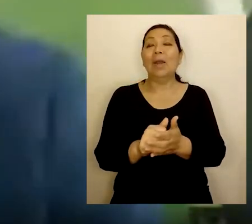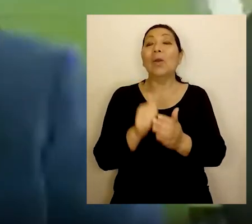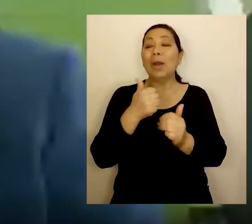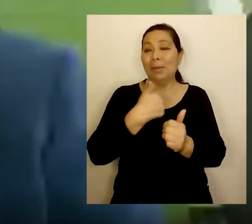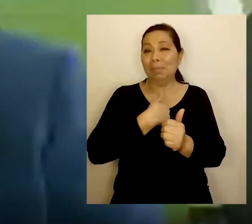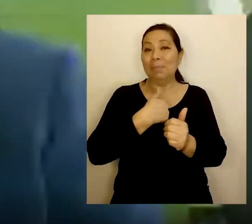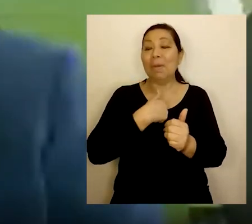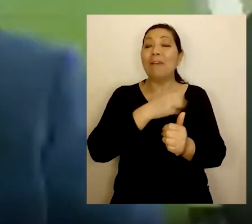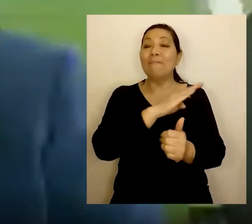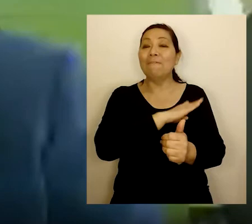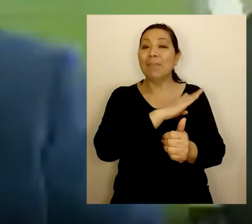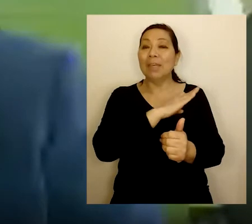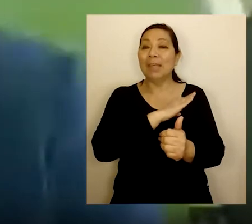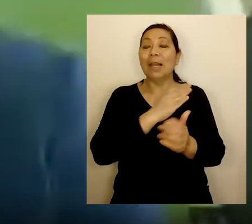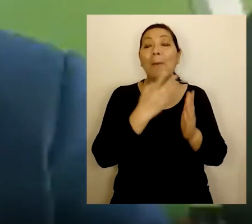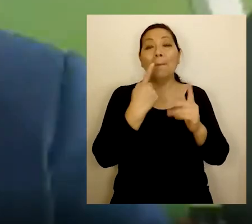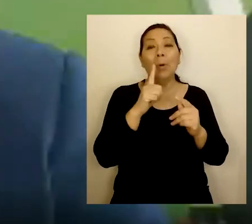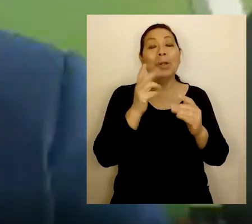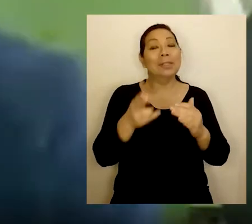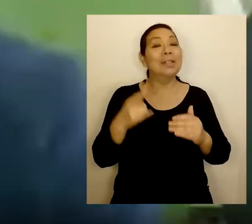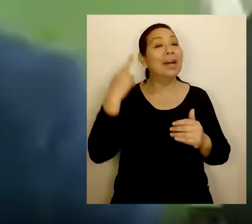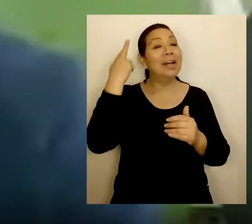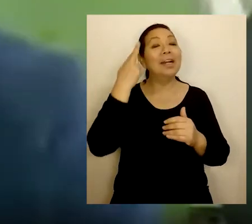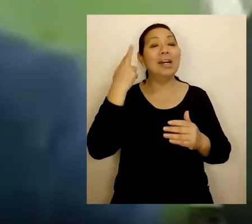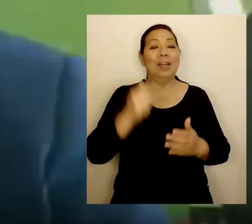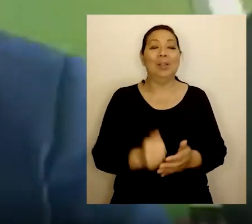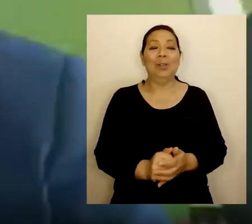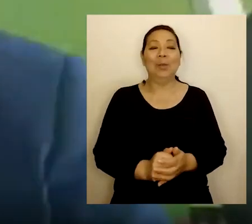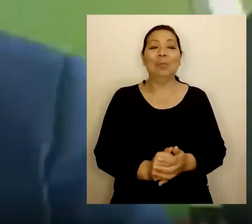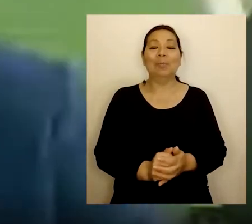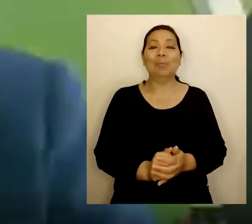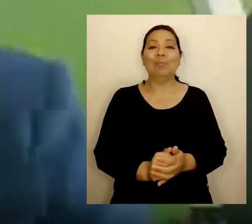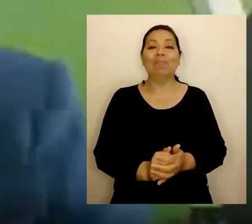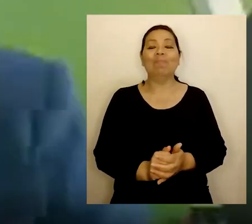misma fiscalía la desestimó por esa razón.